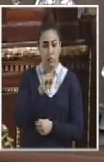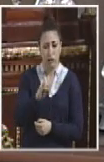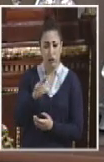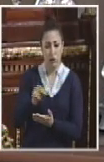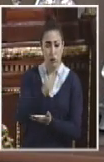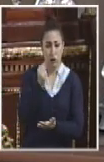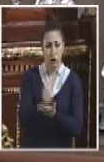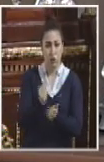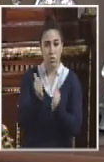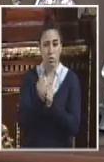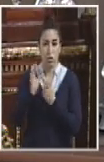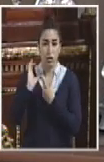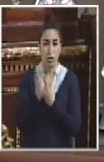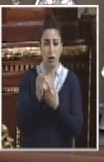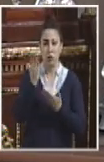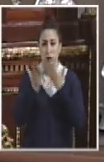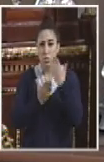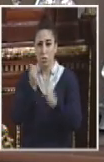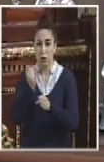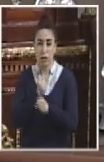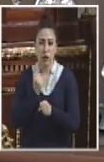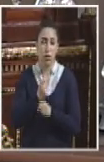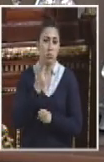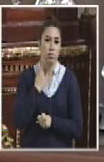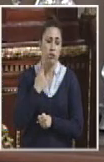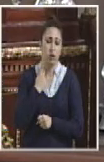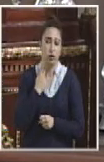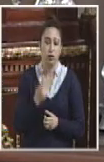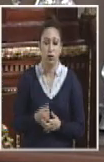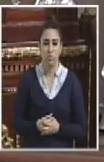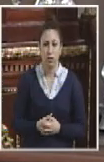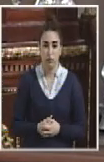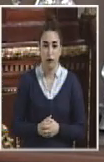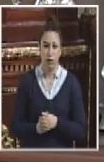Comisión de Normatividad, Estudios y Prácticas Parlamentarias.